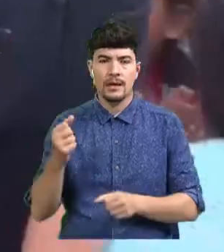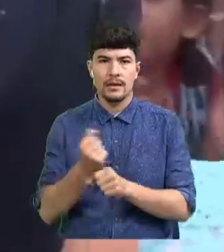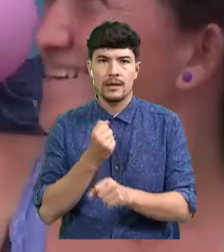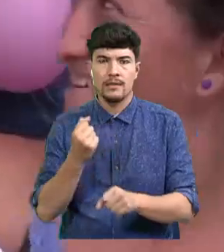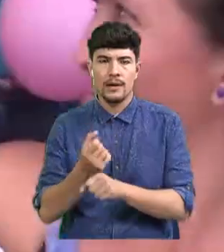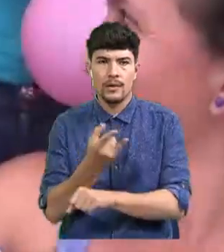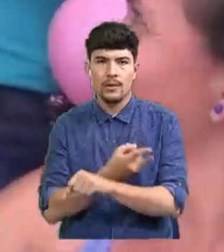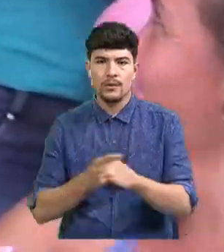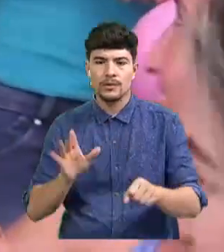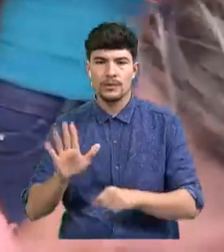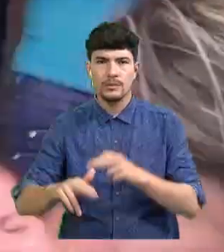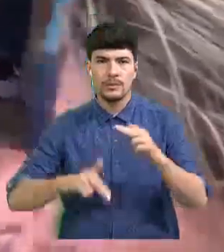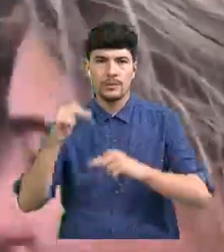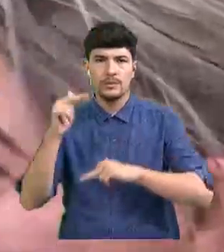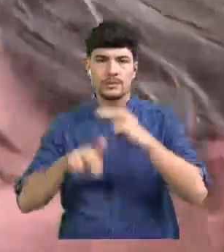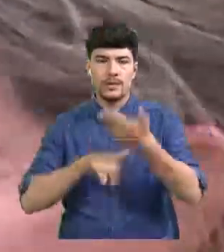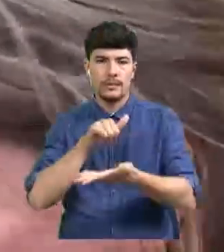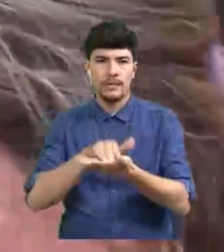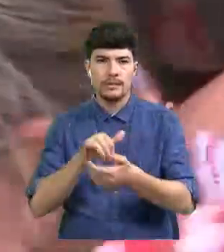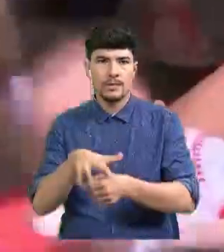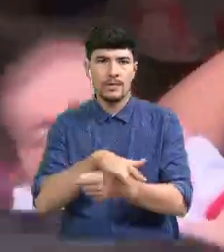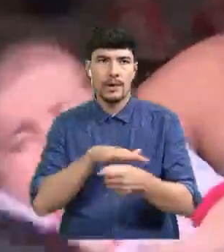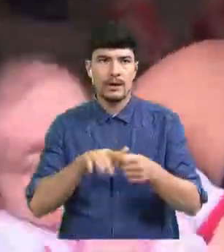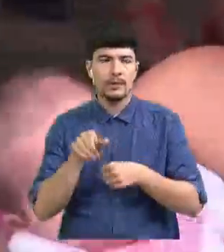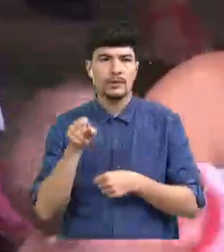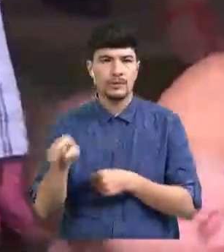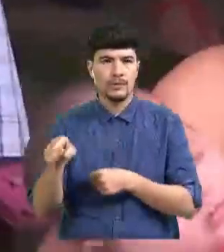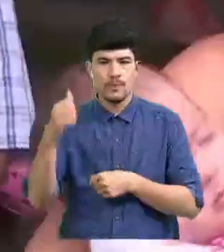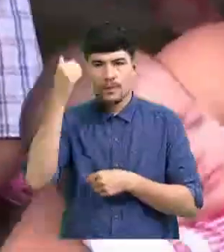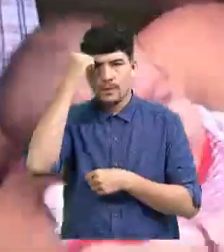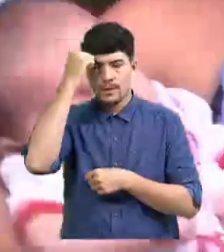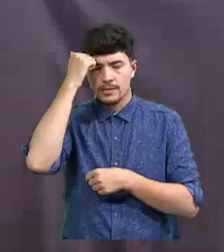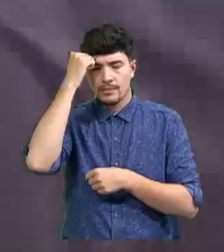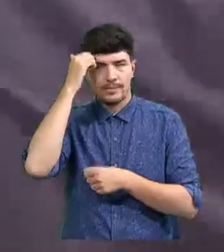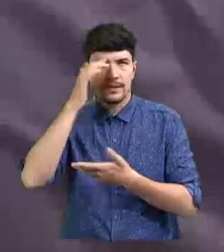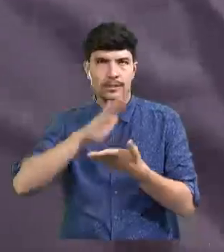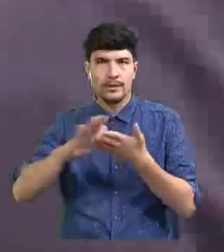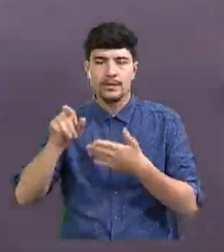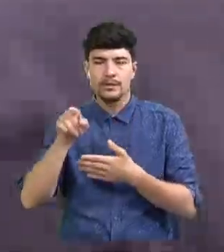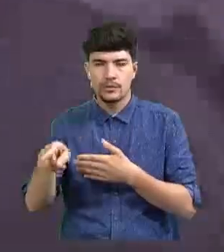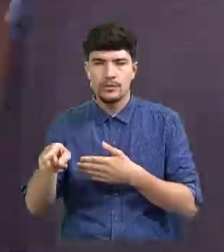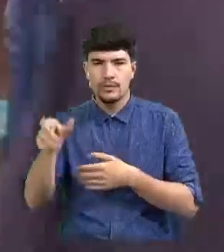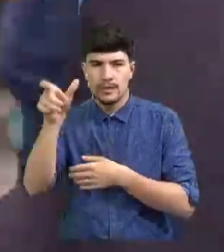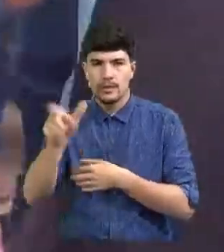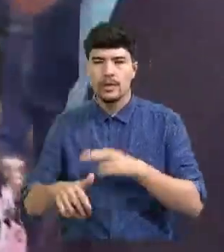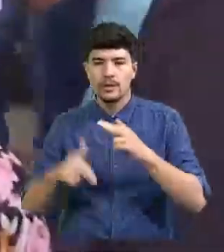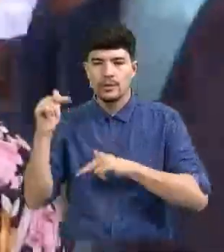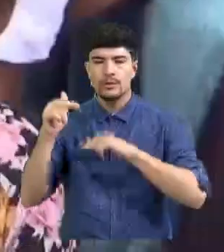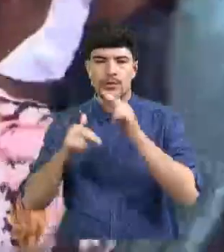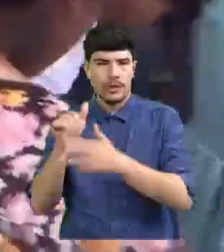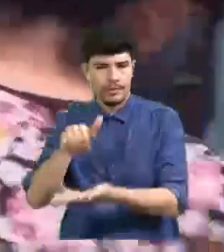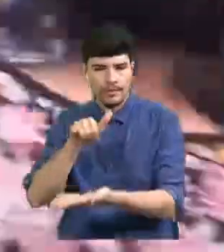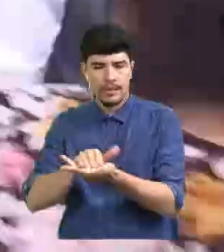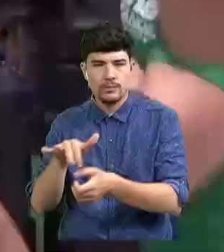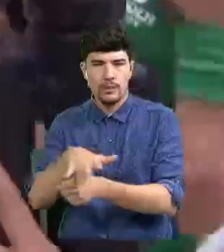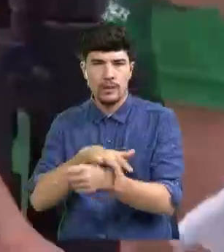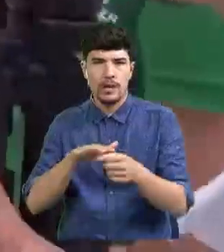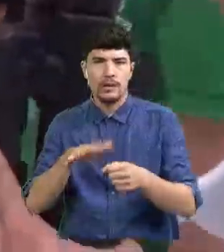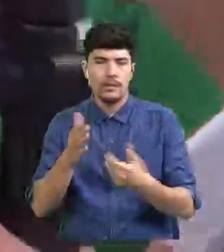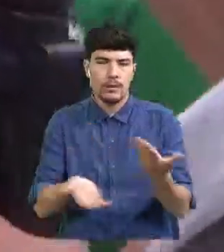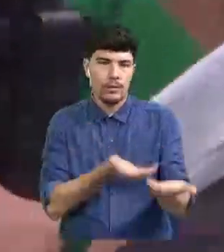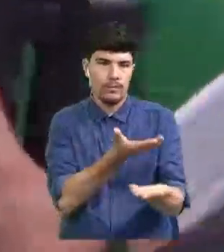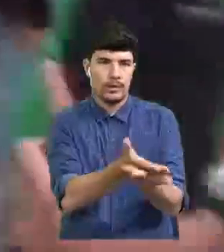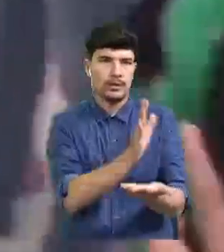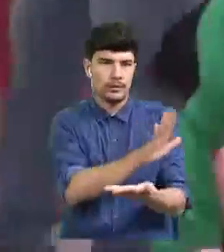en estas obras es del mismo barrio, el maestro es del mismo barrio, los obreros son del mismo sector, postulados por la